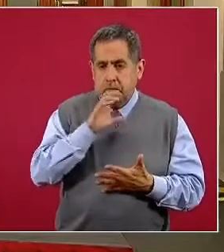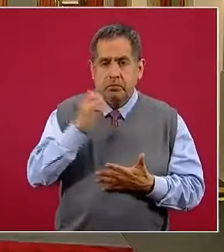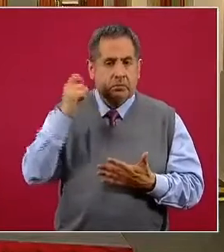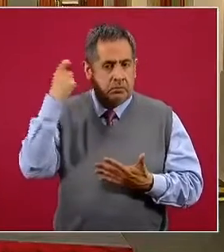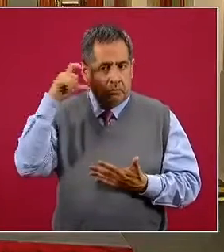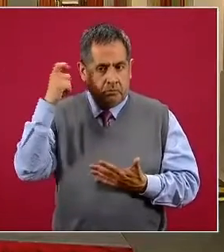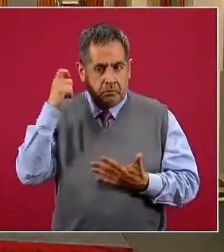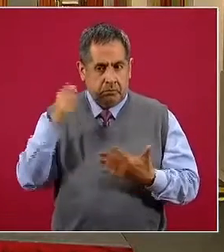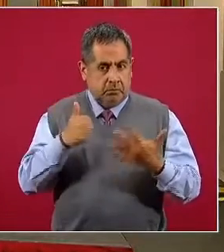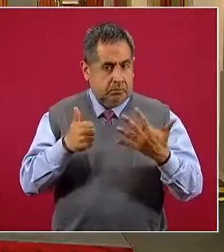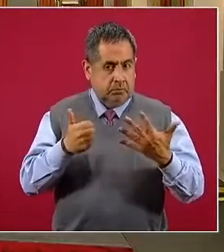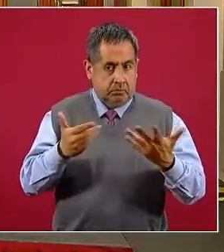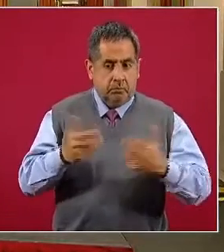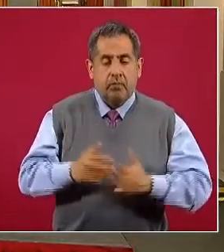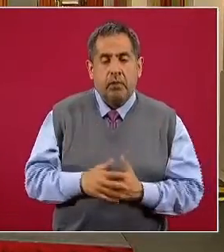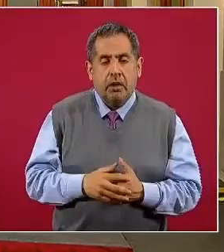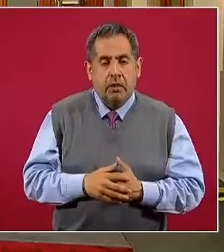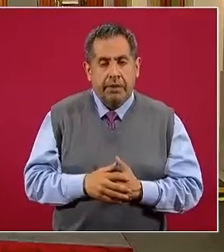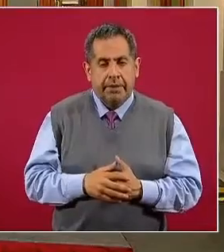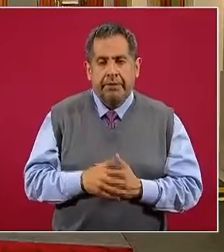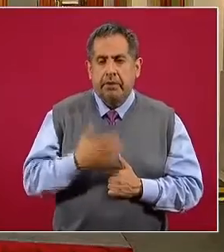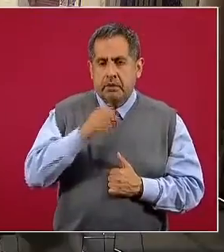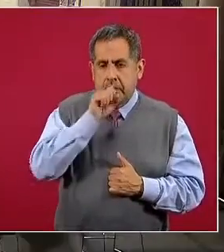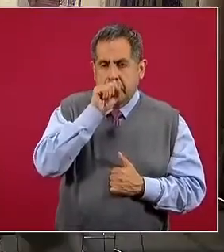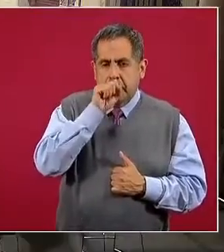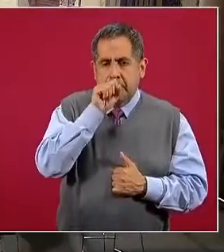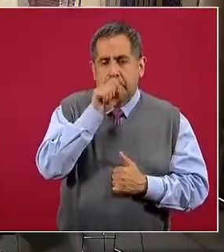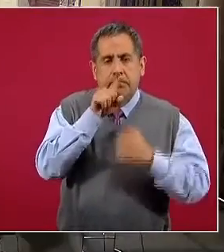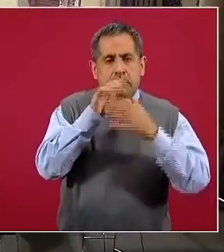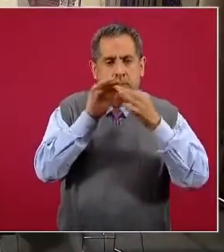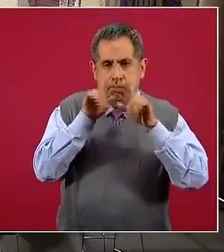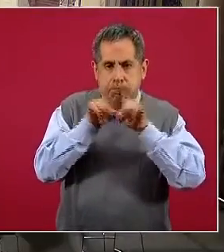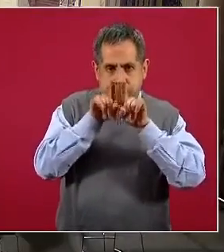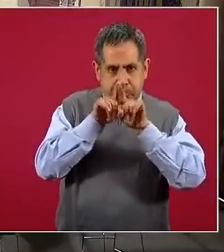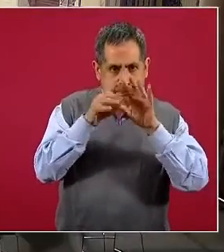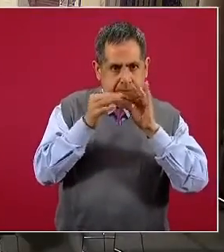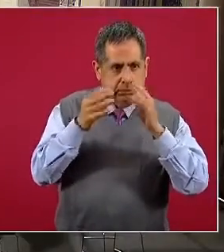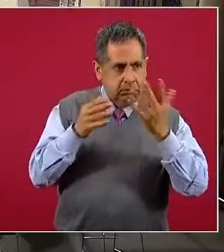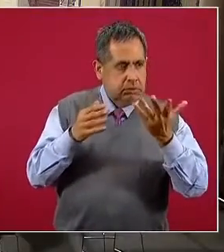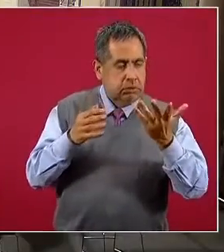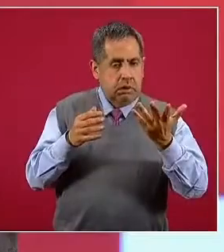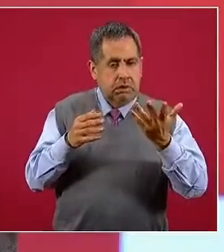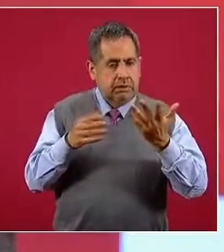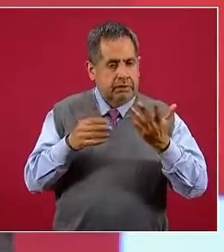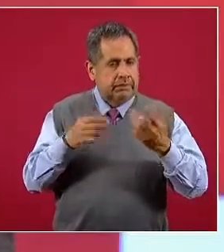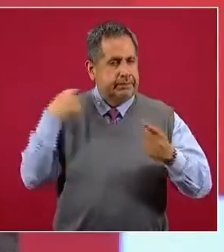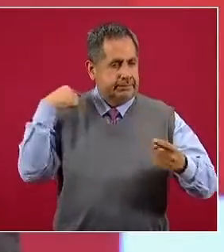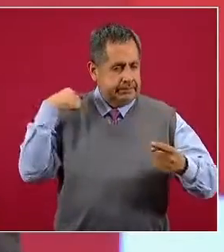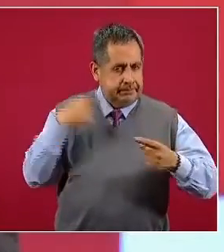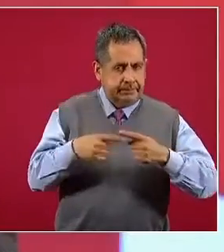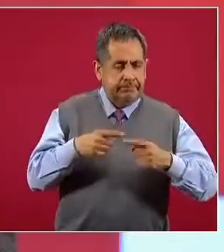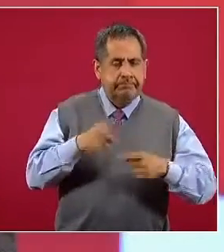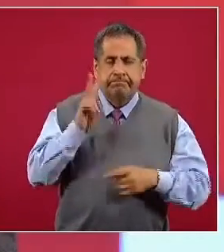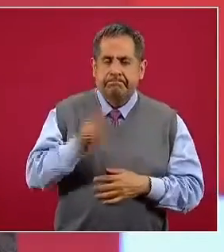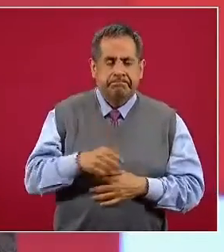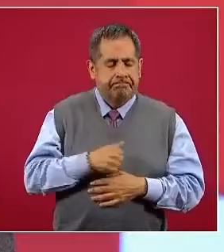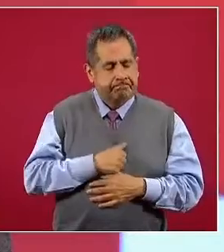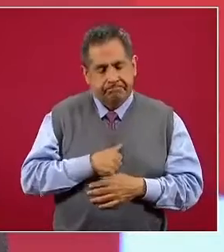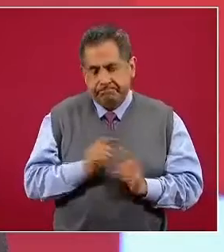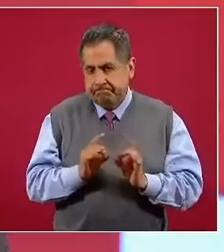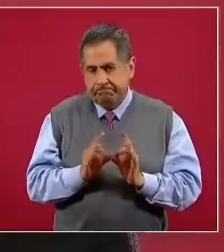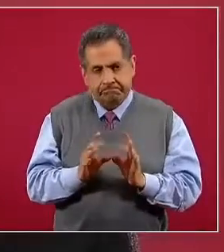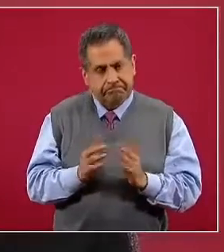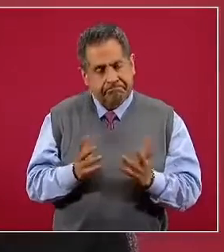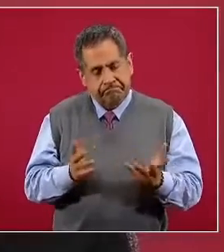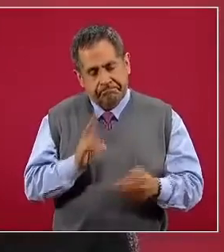Querétaro. Y naturalmente, así como ha ocurrido a lo largo de esta epidemia, muy desafortunadamente